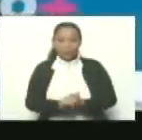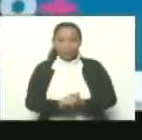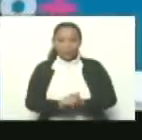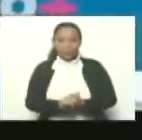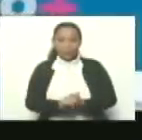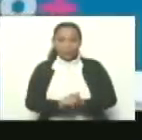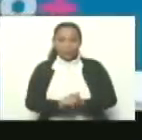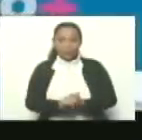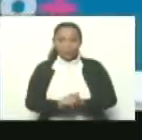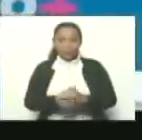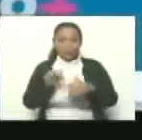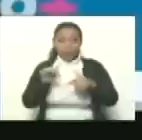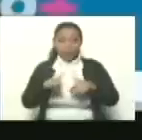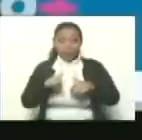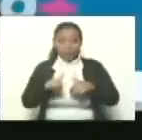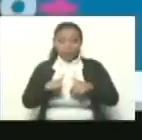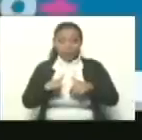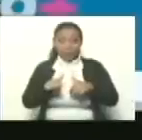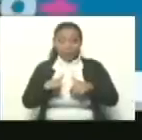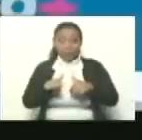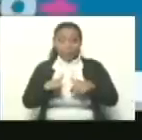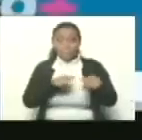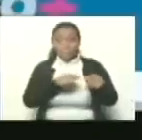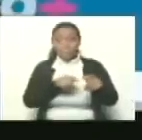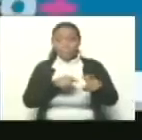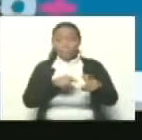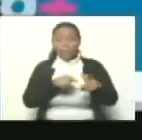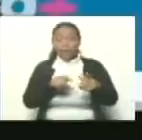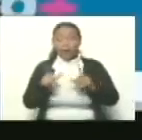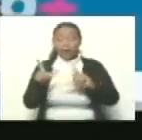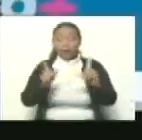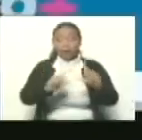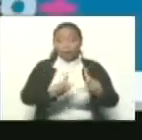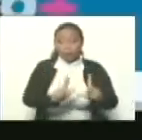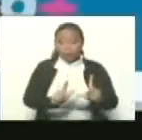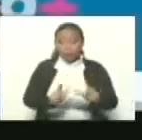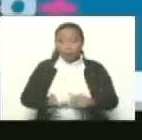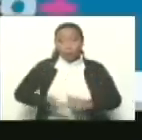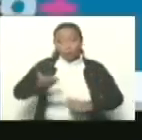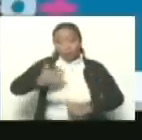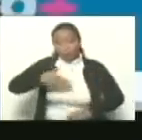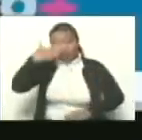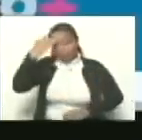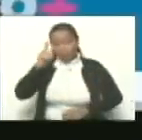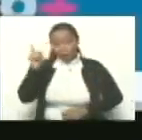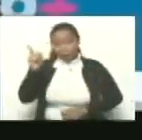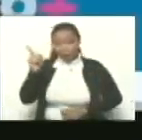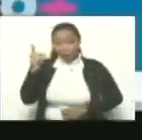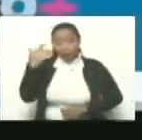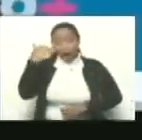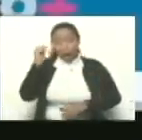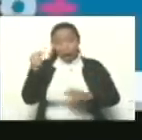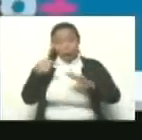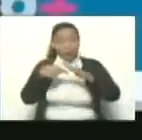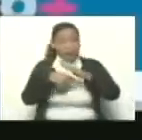esta emisora Almayadín es la emisora de mayor penetración